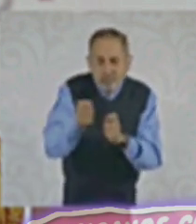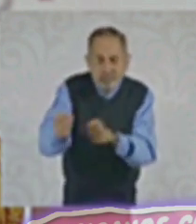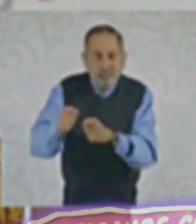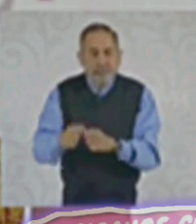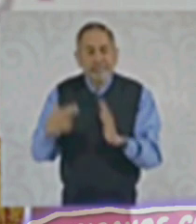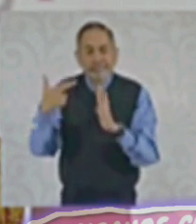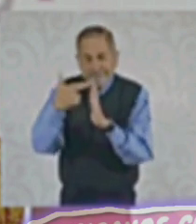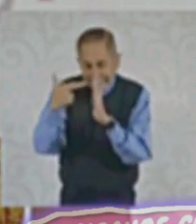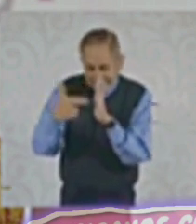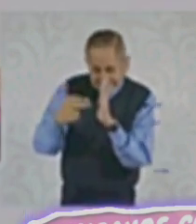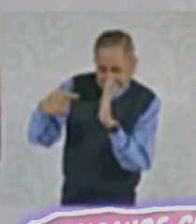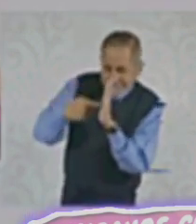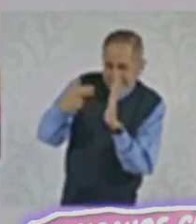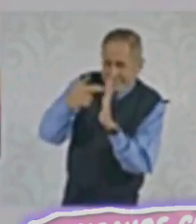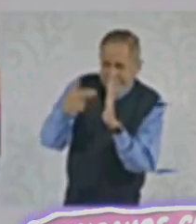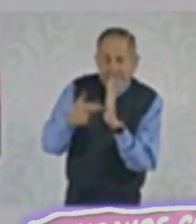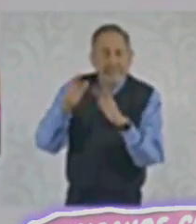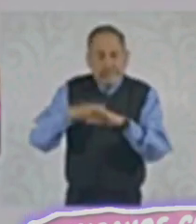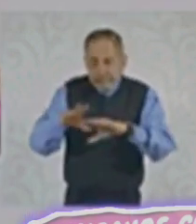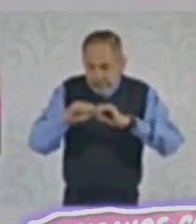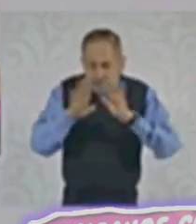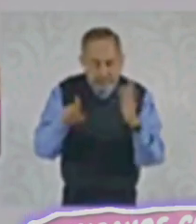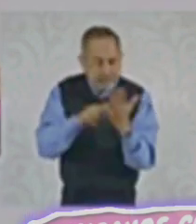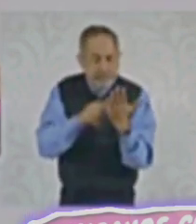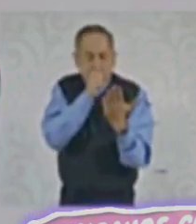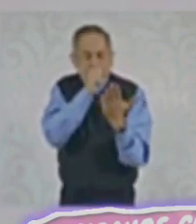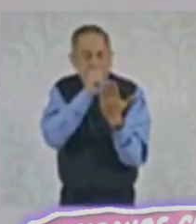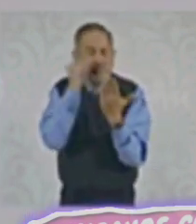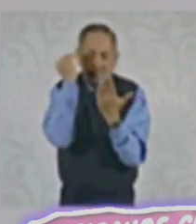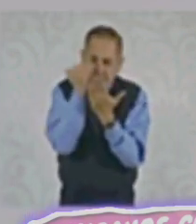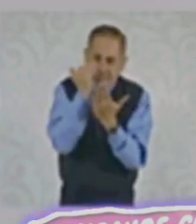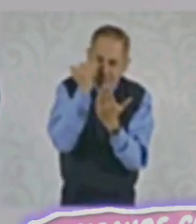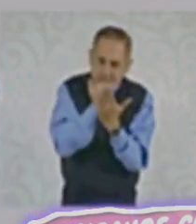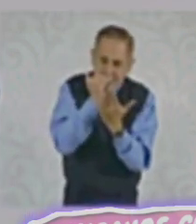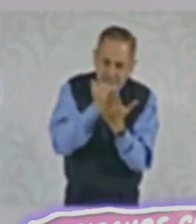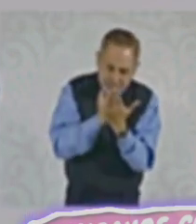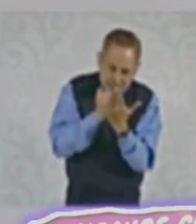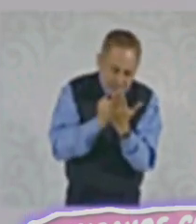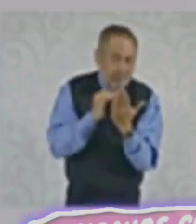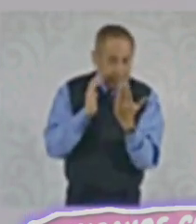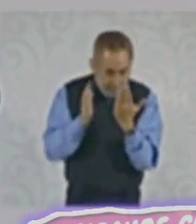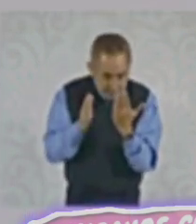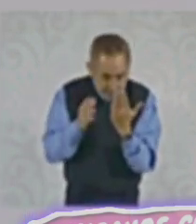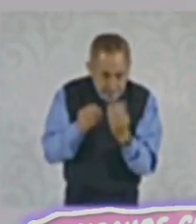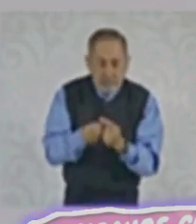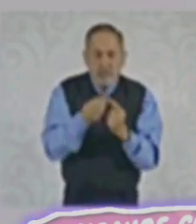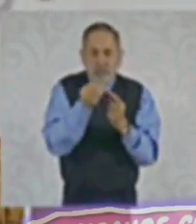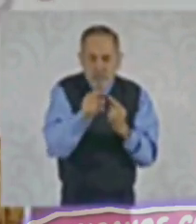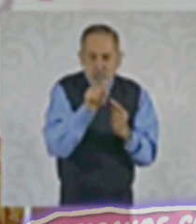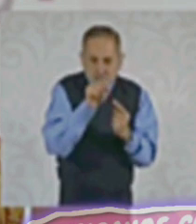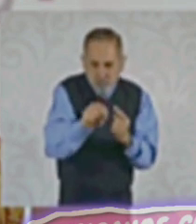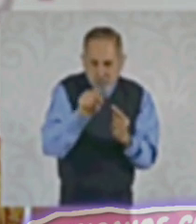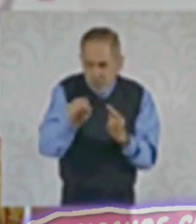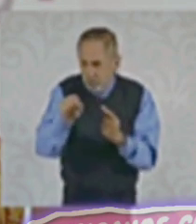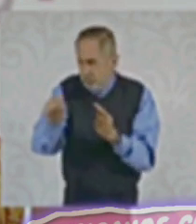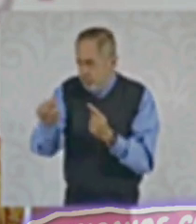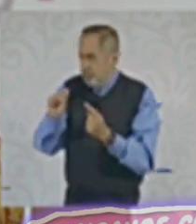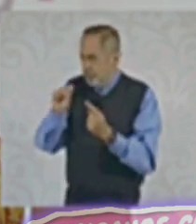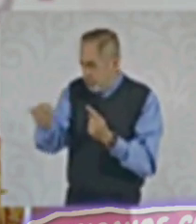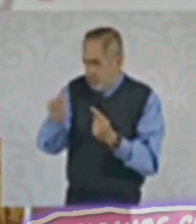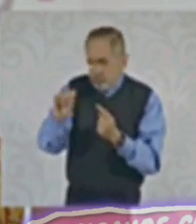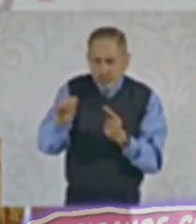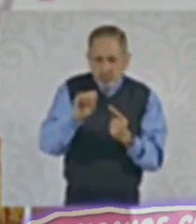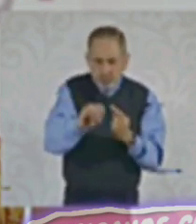regla clara que está establecida en la Ley Federal de Procedimientos